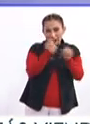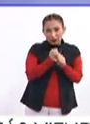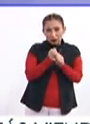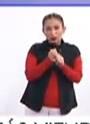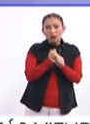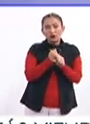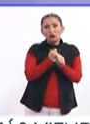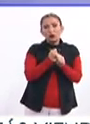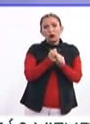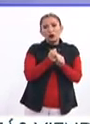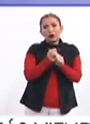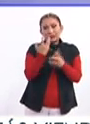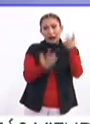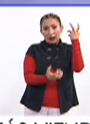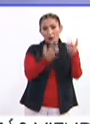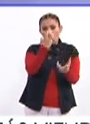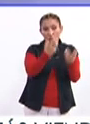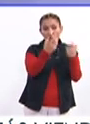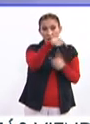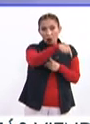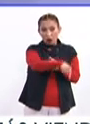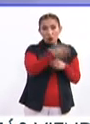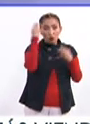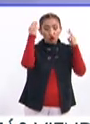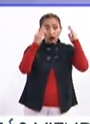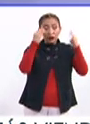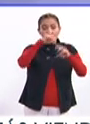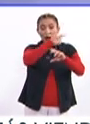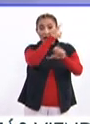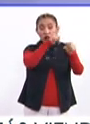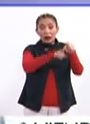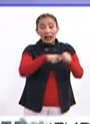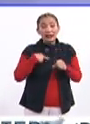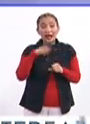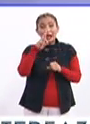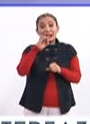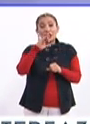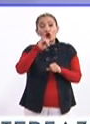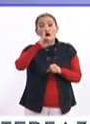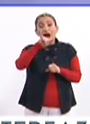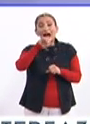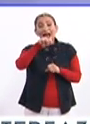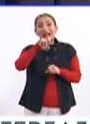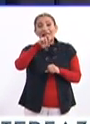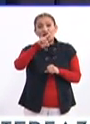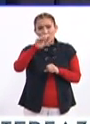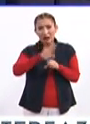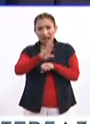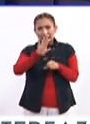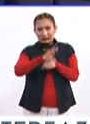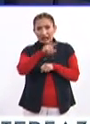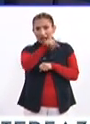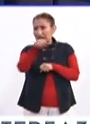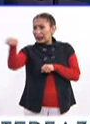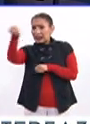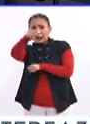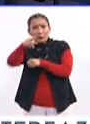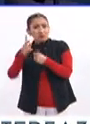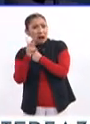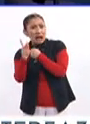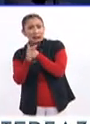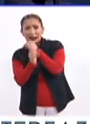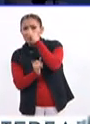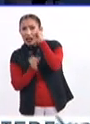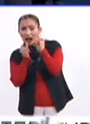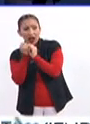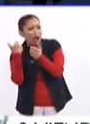pasado se quemó el Museo Nacional en Río de Janeiro. Y bueno, la solidaridad internacional ha